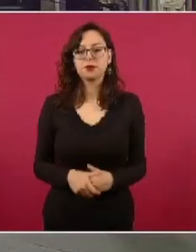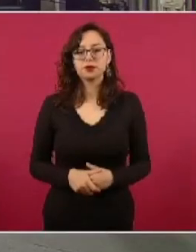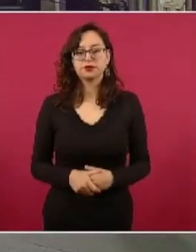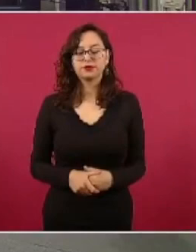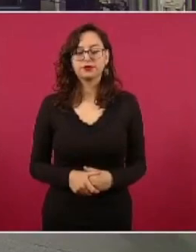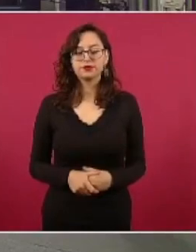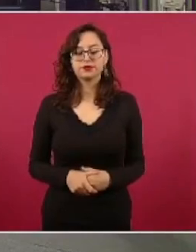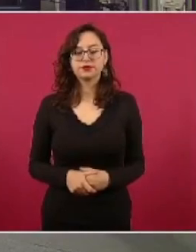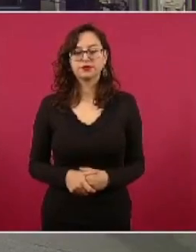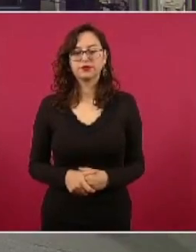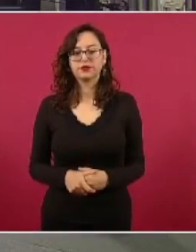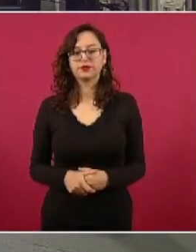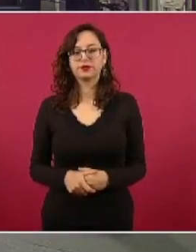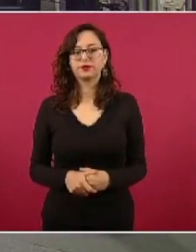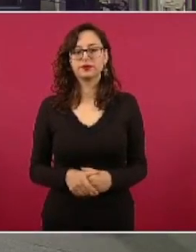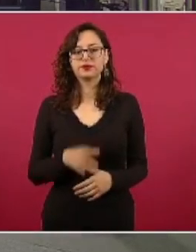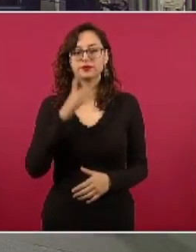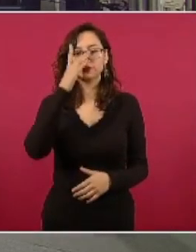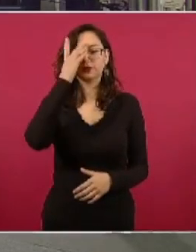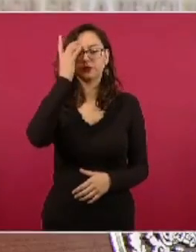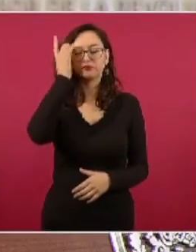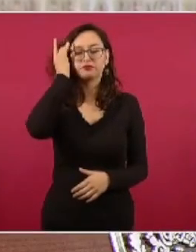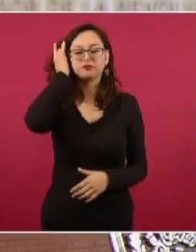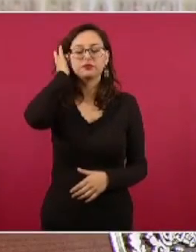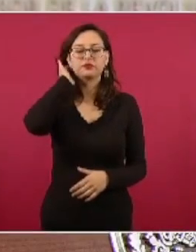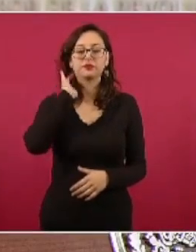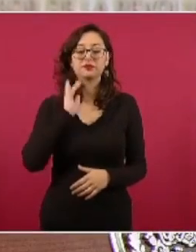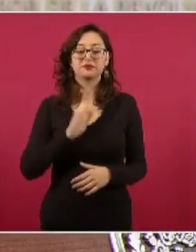de que estuvo mal hecho,